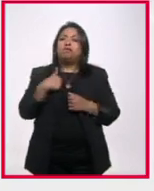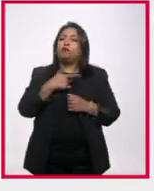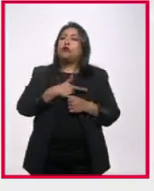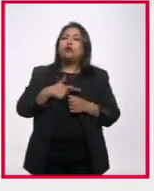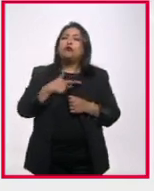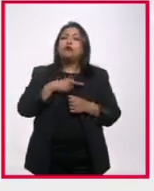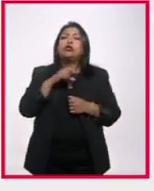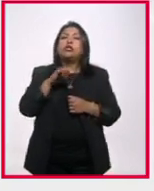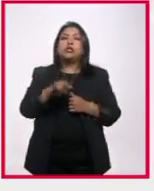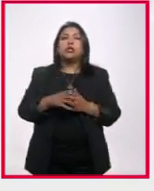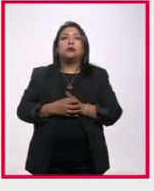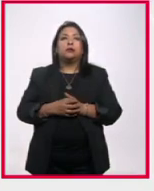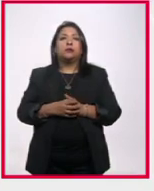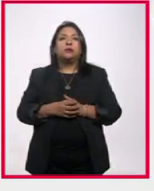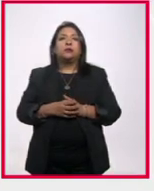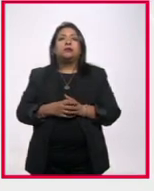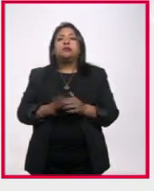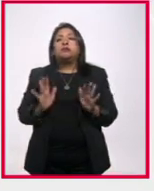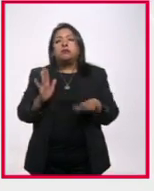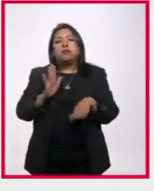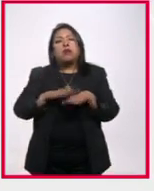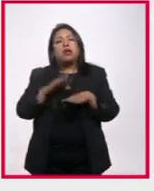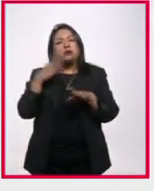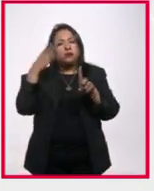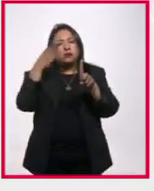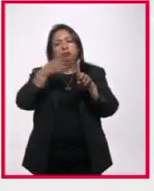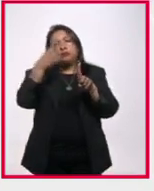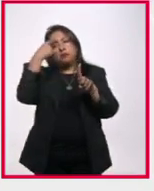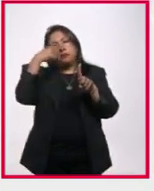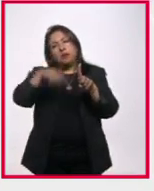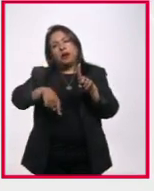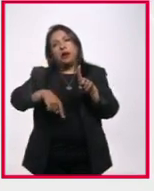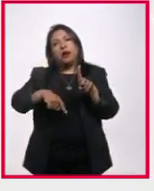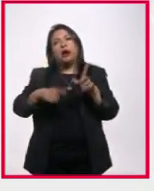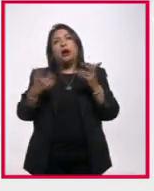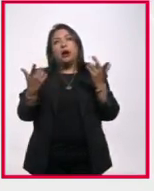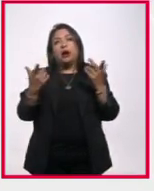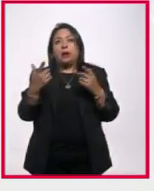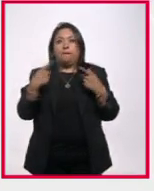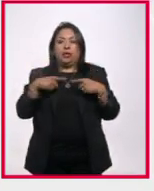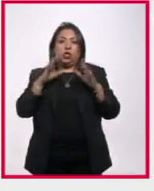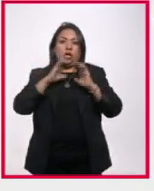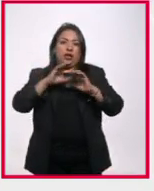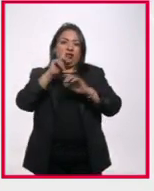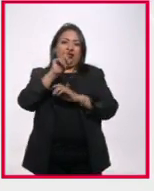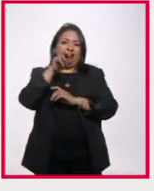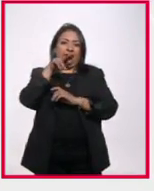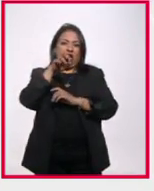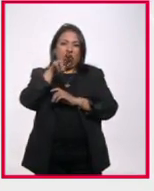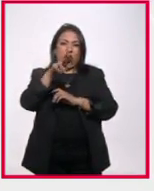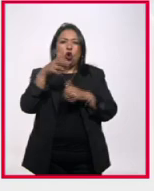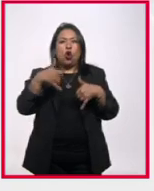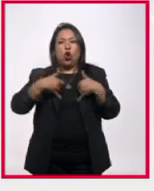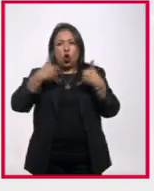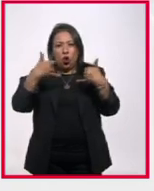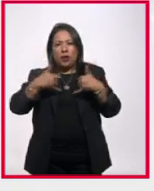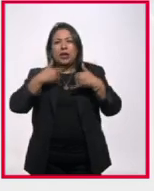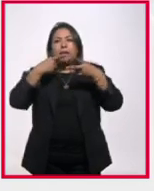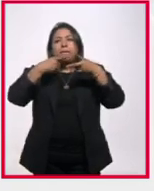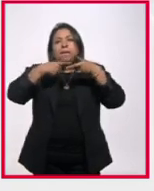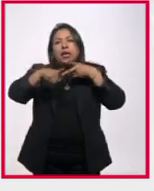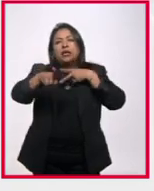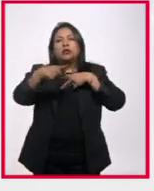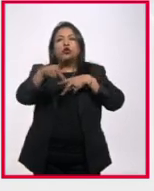mucho. Aunque principalmente está dedicado para tenores, para jóvenes que estén empezando